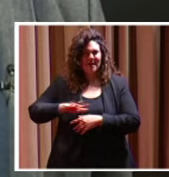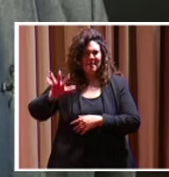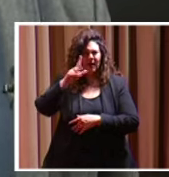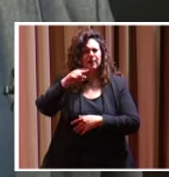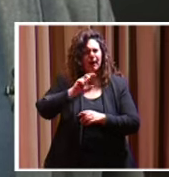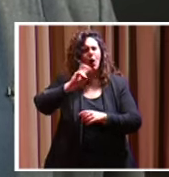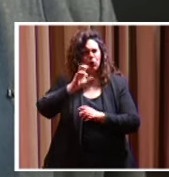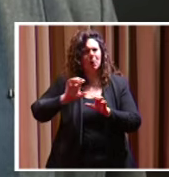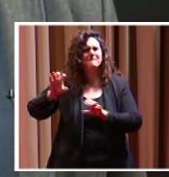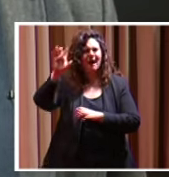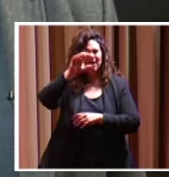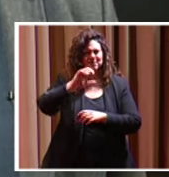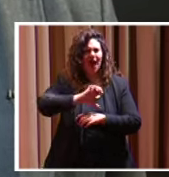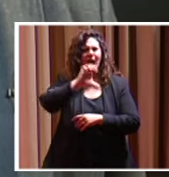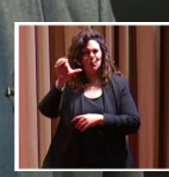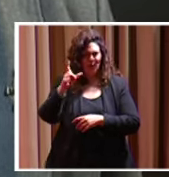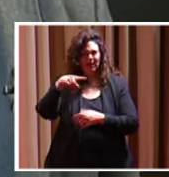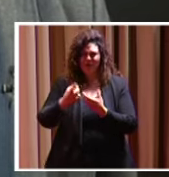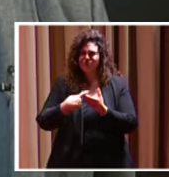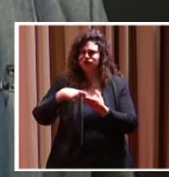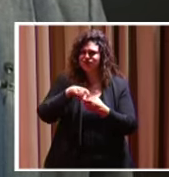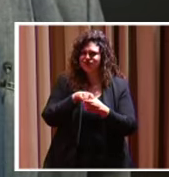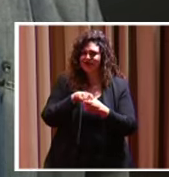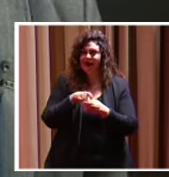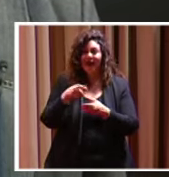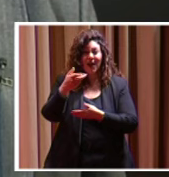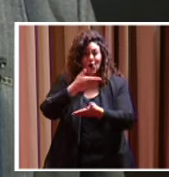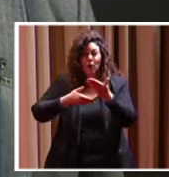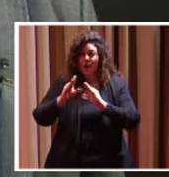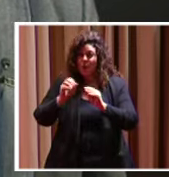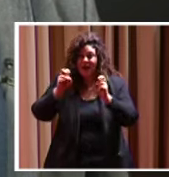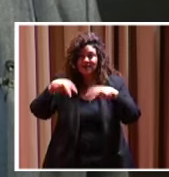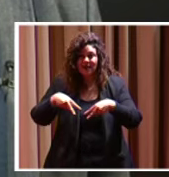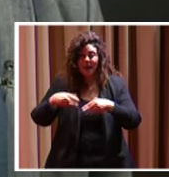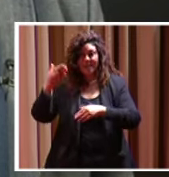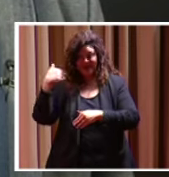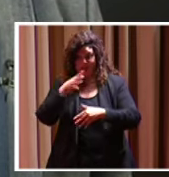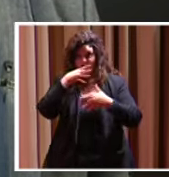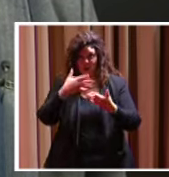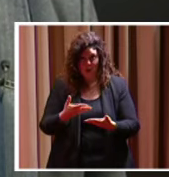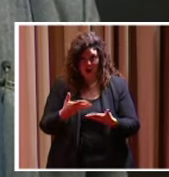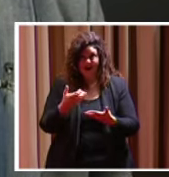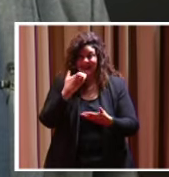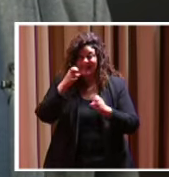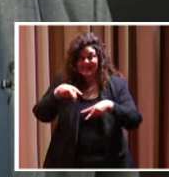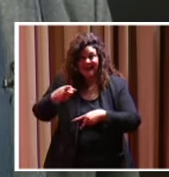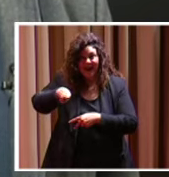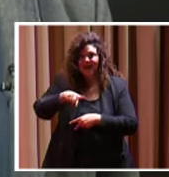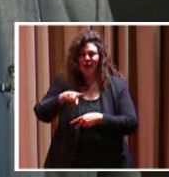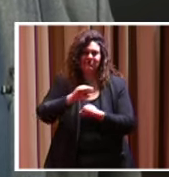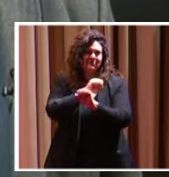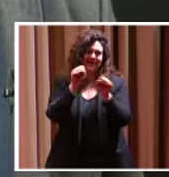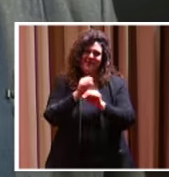otros países europeos. Sin su contribución en el pasado y actual, sería imposible